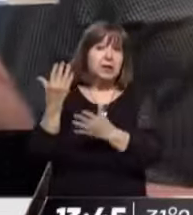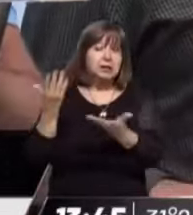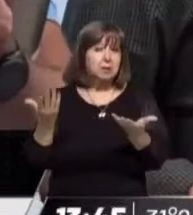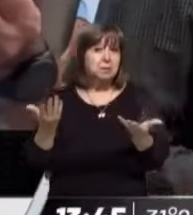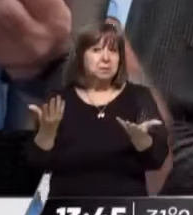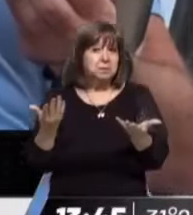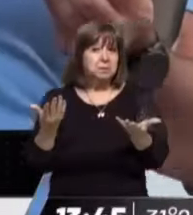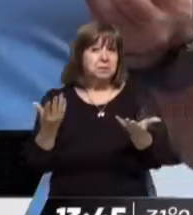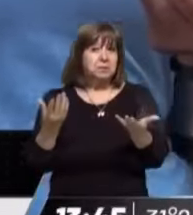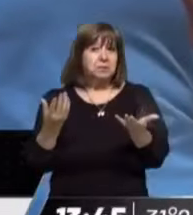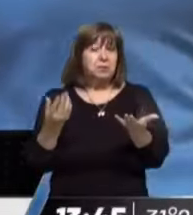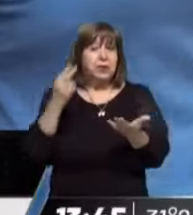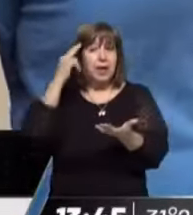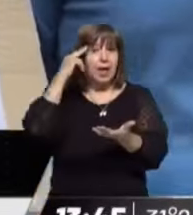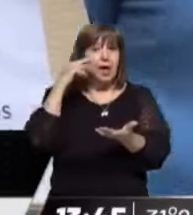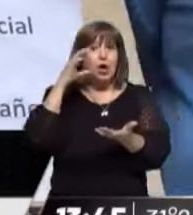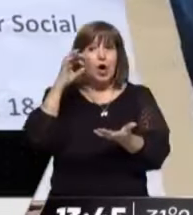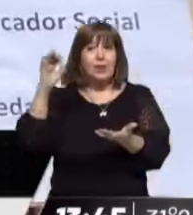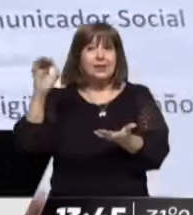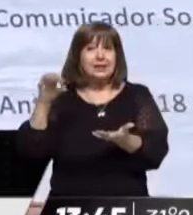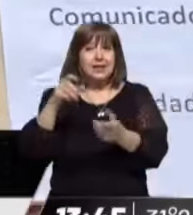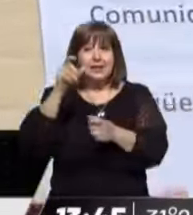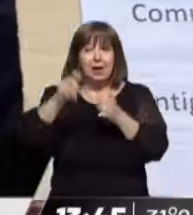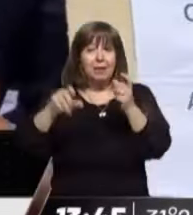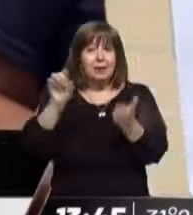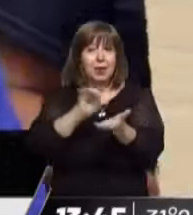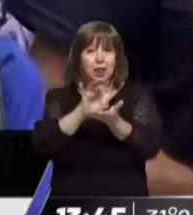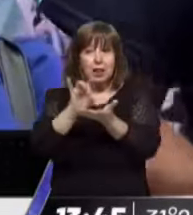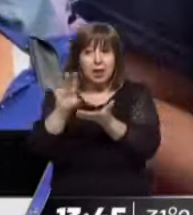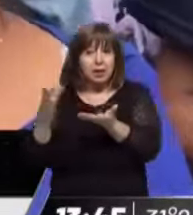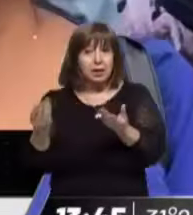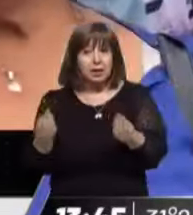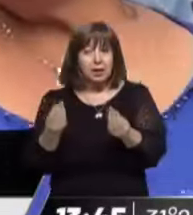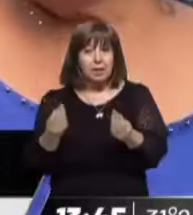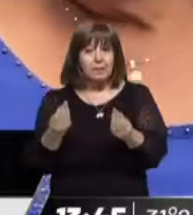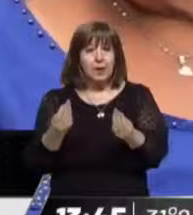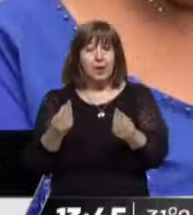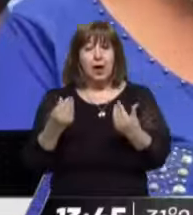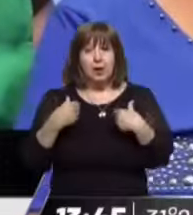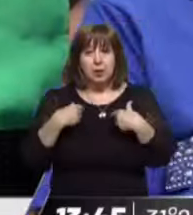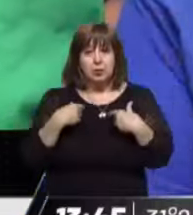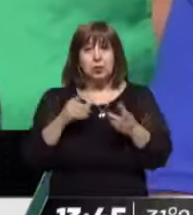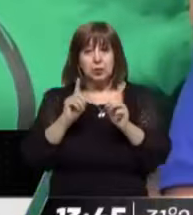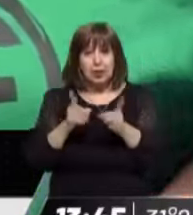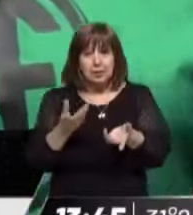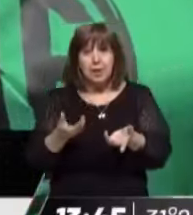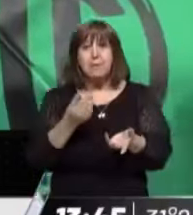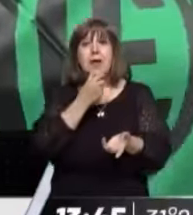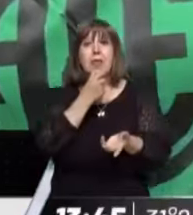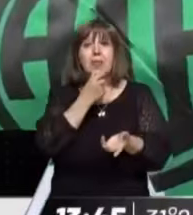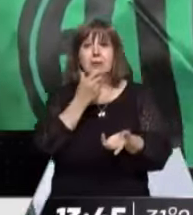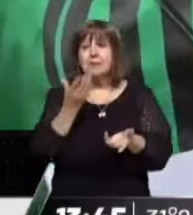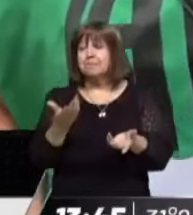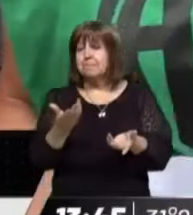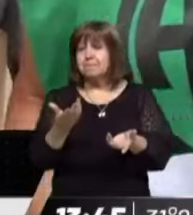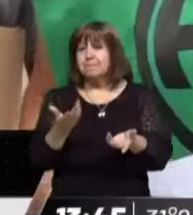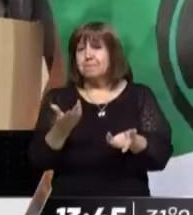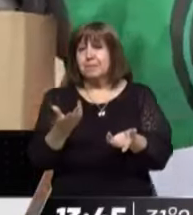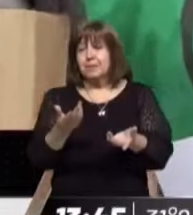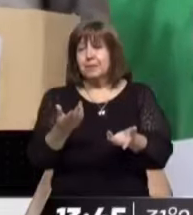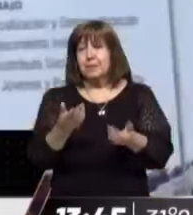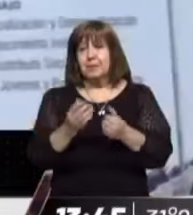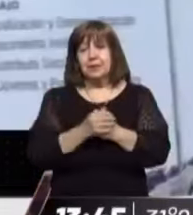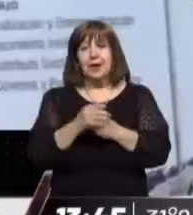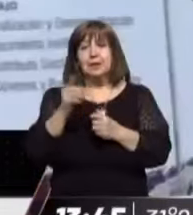de querer que la gente no sea soberana en su alimentación en su producción en su en su trabajo